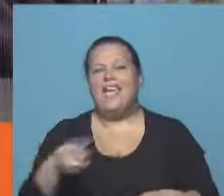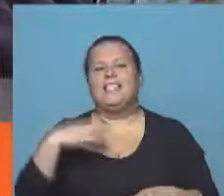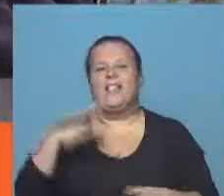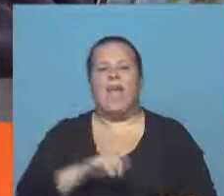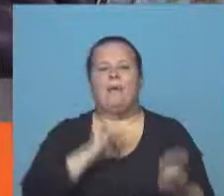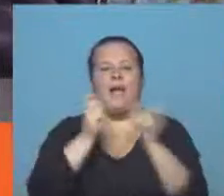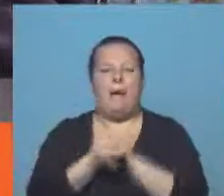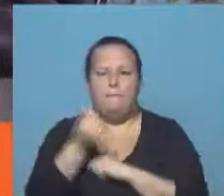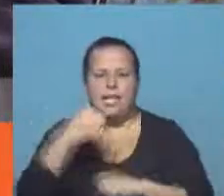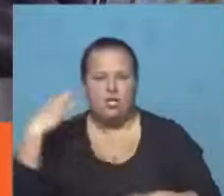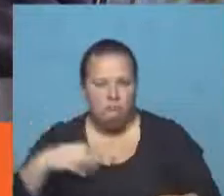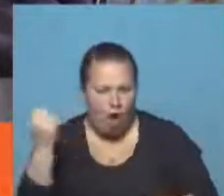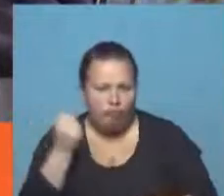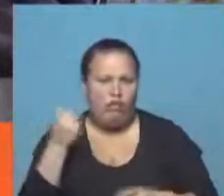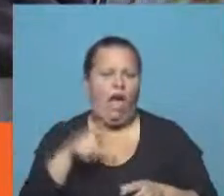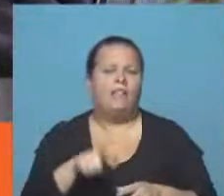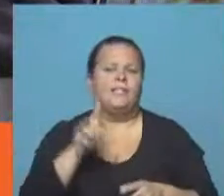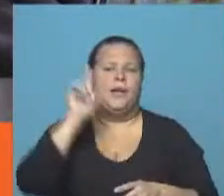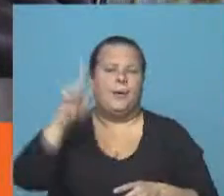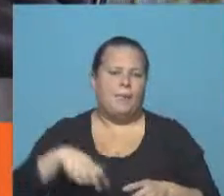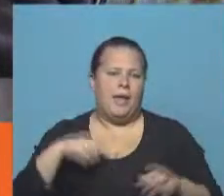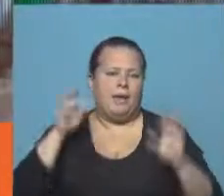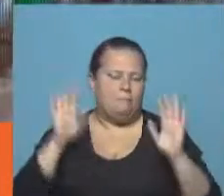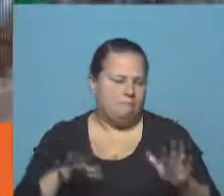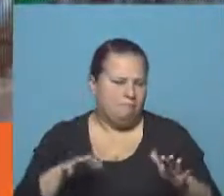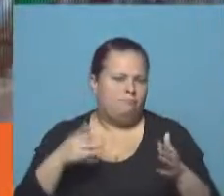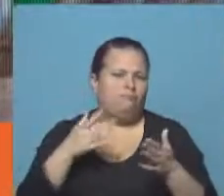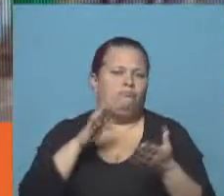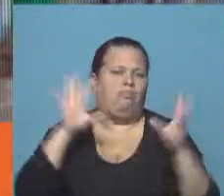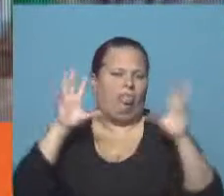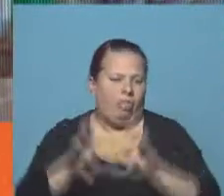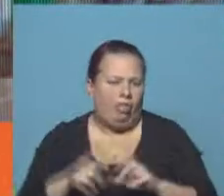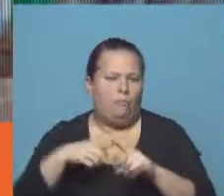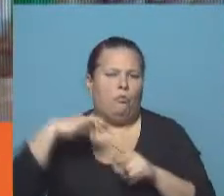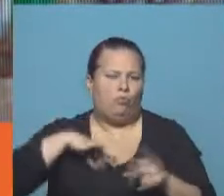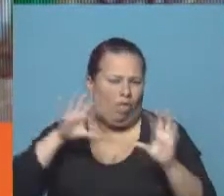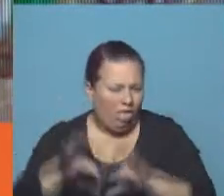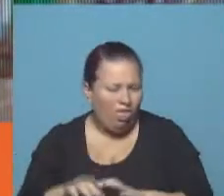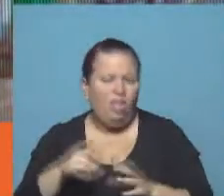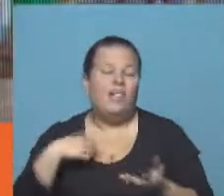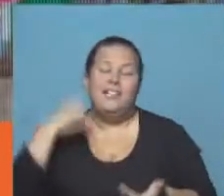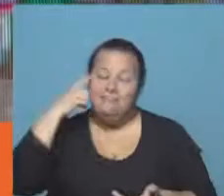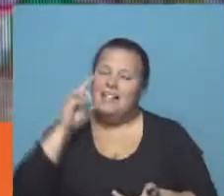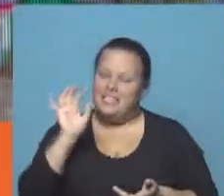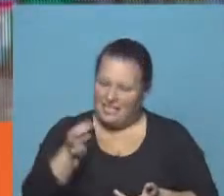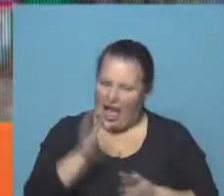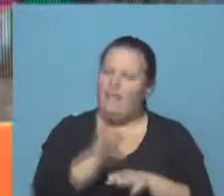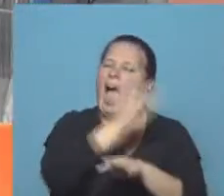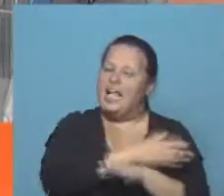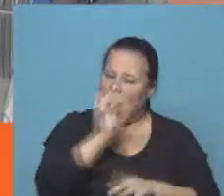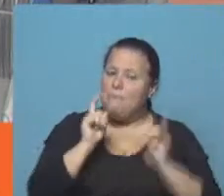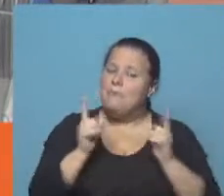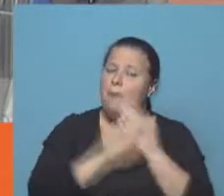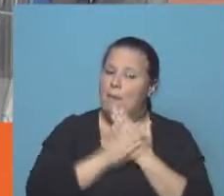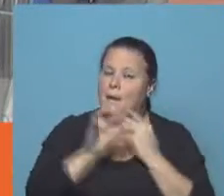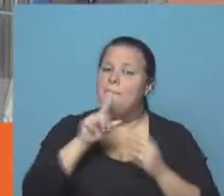un traslado a precios muy importante y eso tuvo un impacto en deterioro de poder adquisitivo, etcétera, yo creo que se sabía a priori. El propio